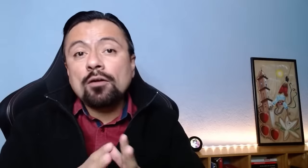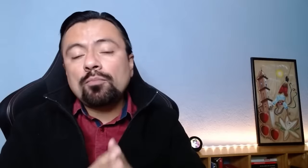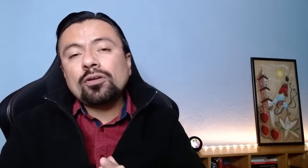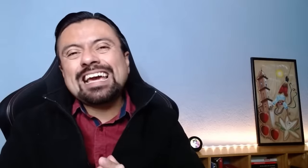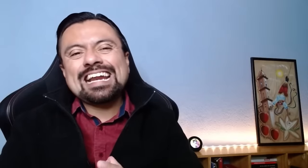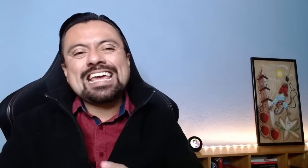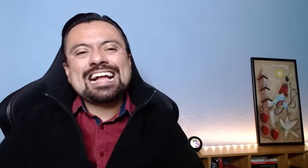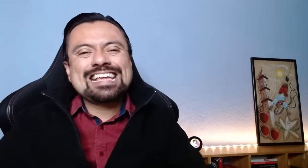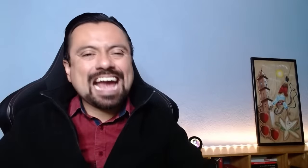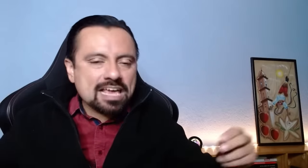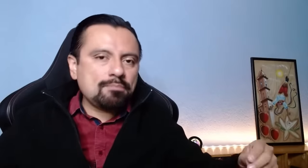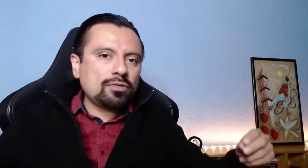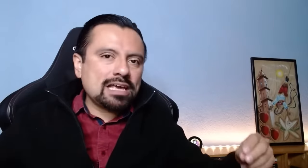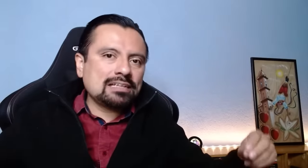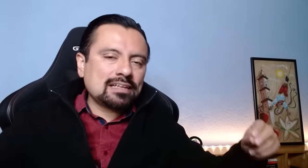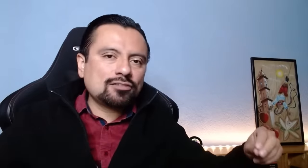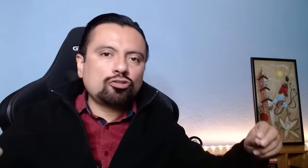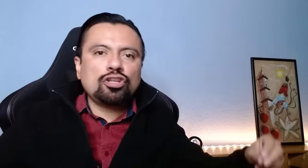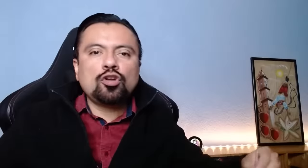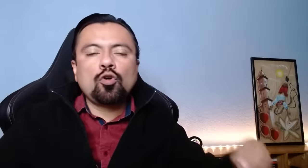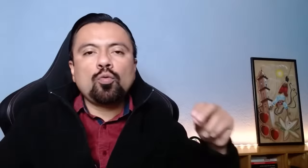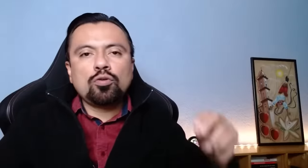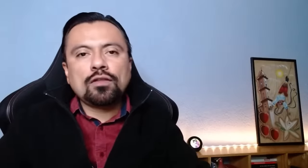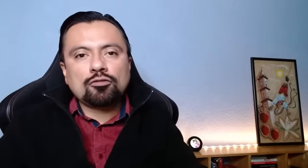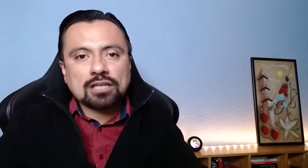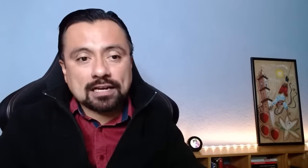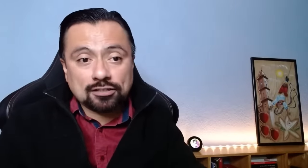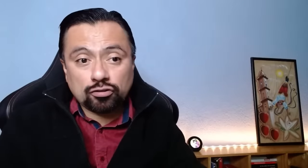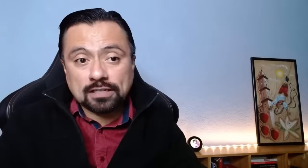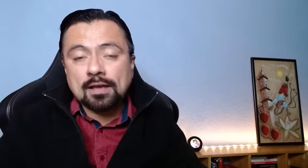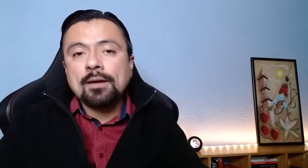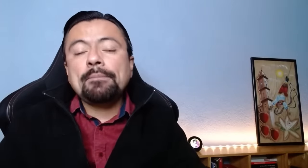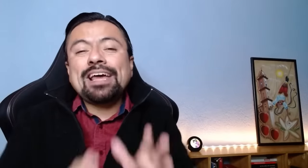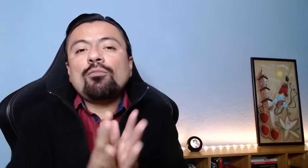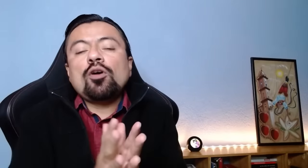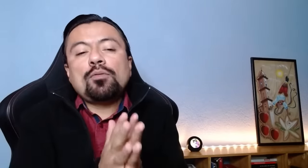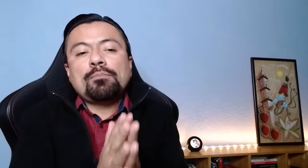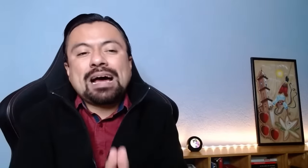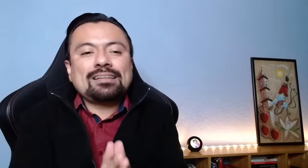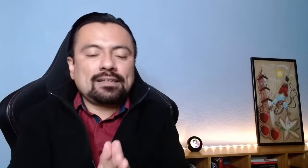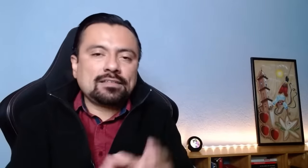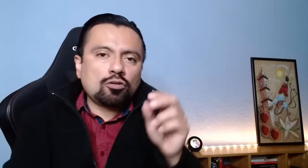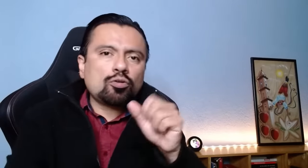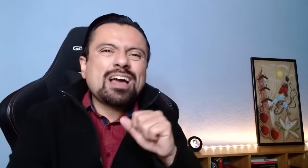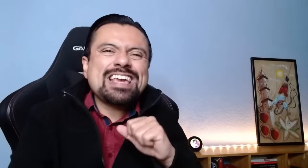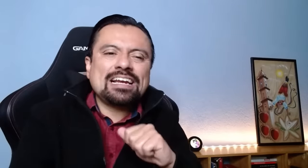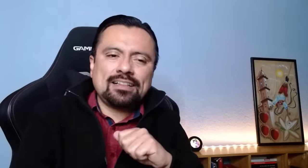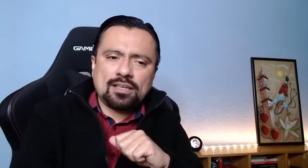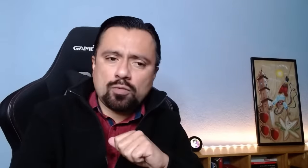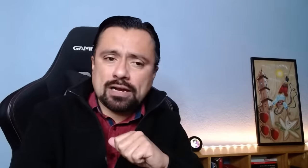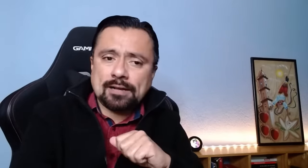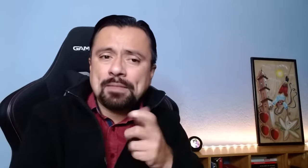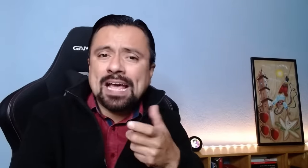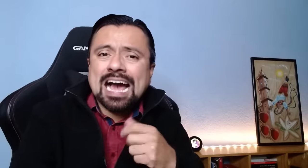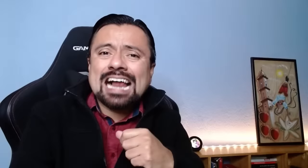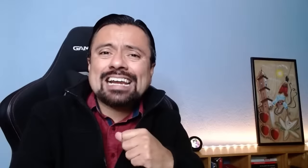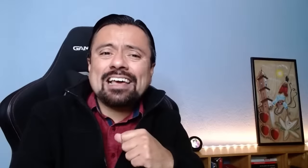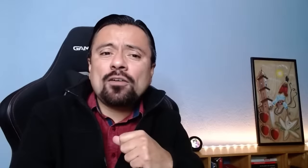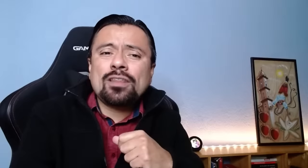Tijuana, porque creían que ahí podía estar escondido uno de los agresores. Pero voy por partes. ¿Qué ocurrió ayer en